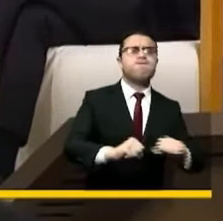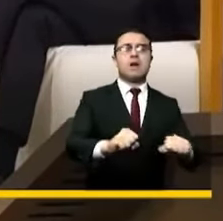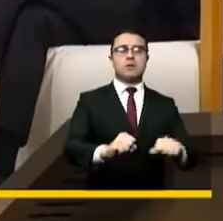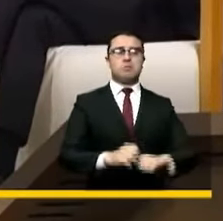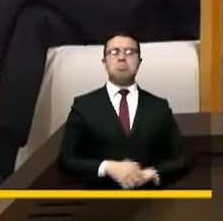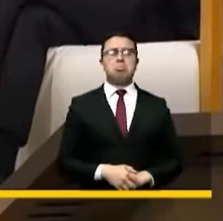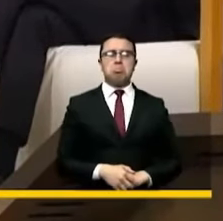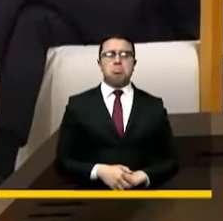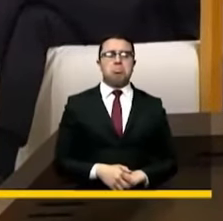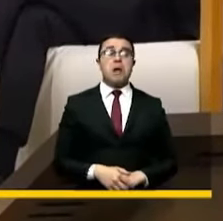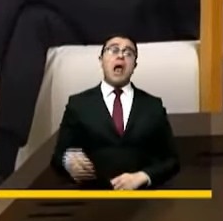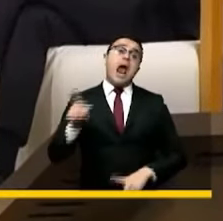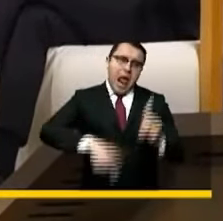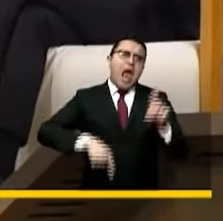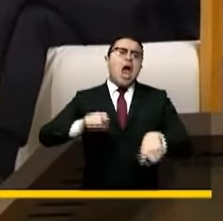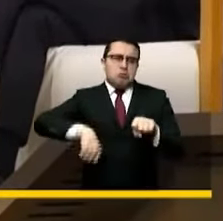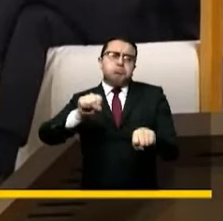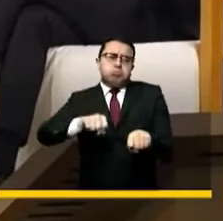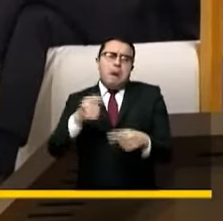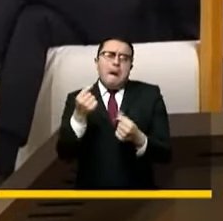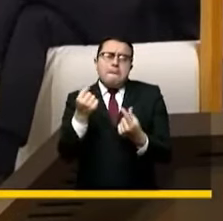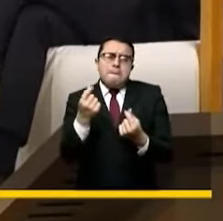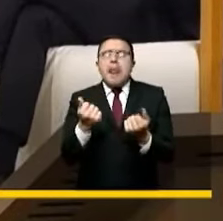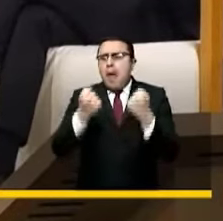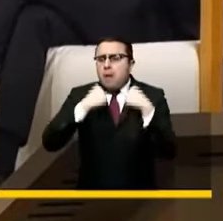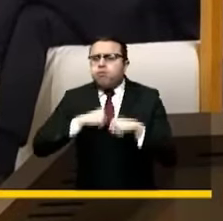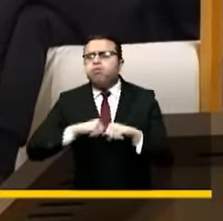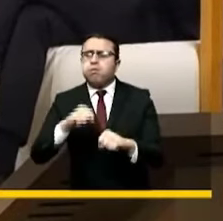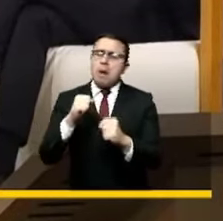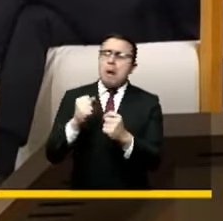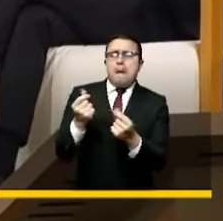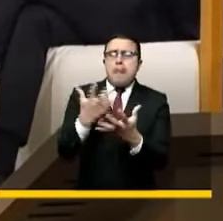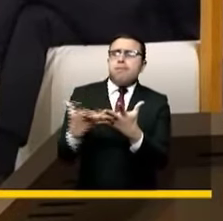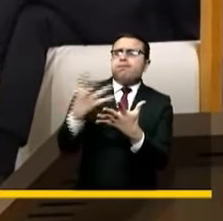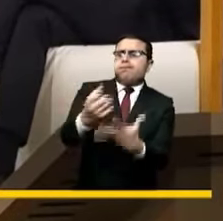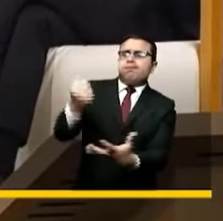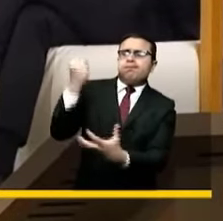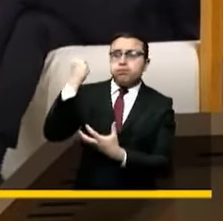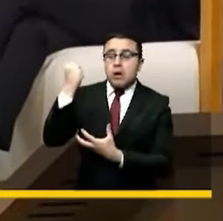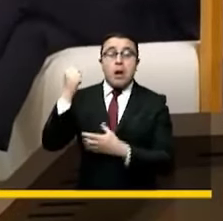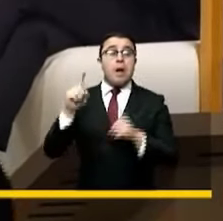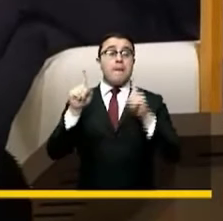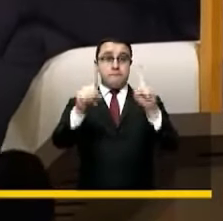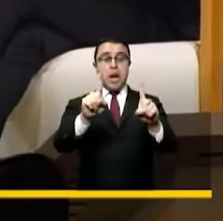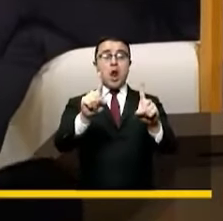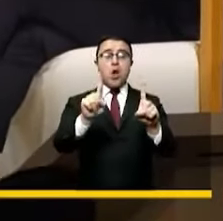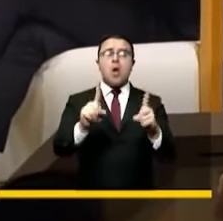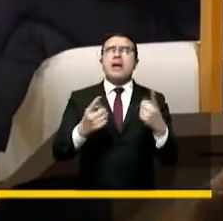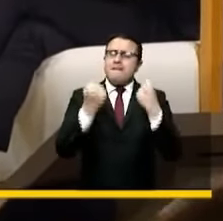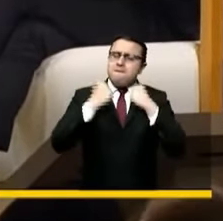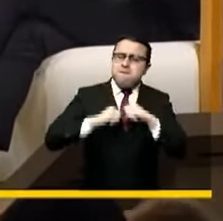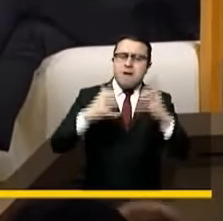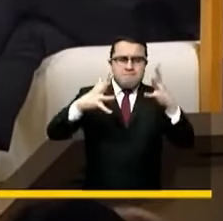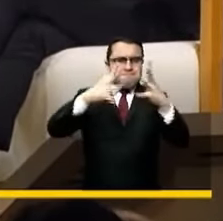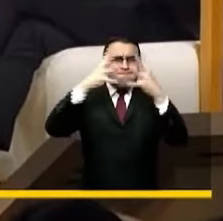esfuerzos rentables, que los hay. Pero en la mayor parte, el esfuerzo tiene que